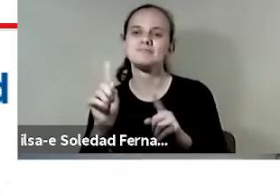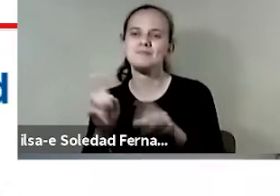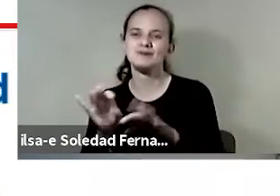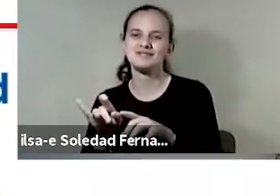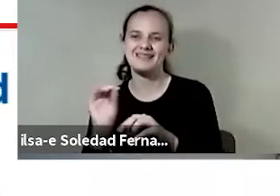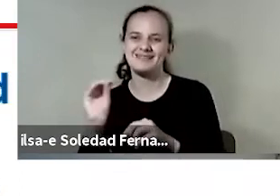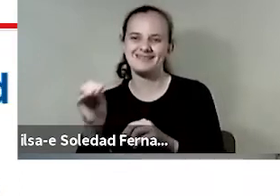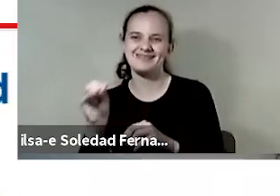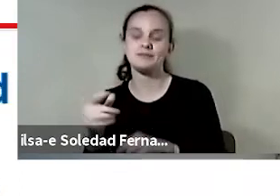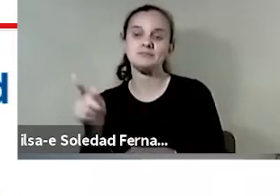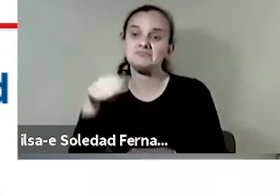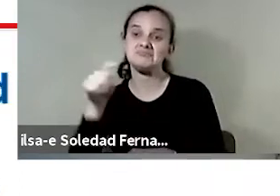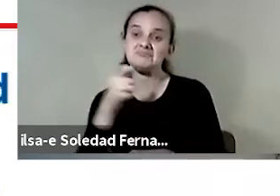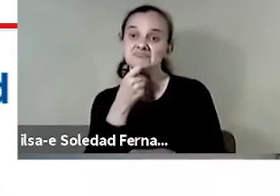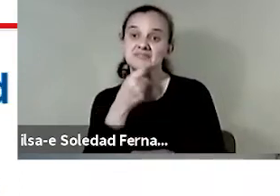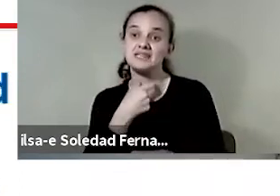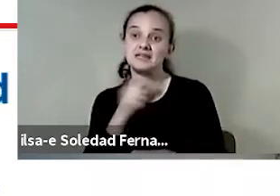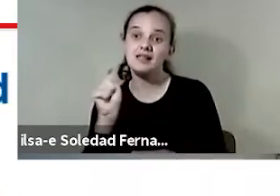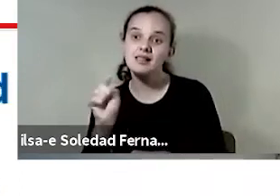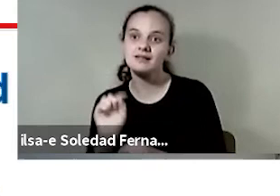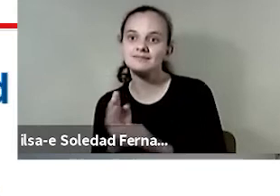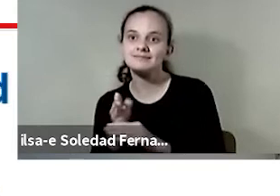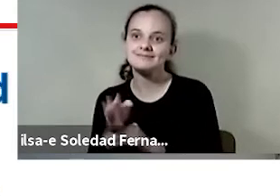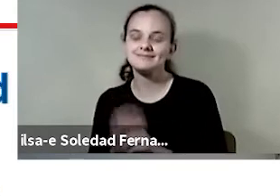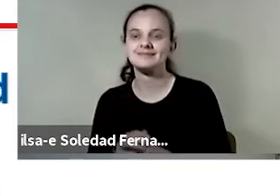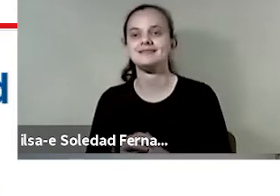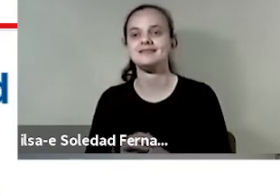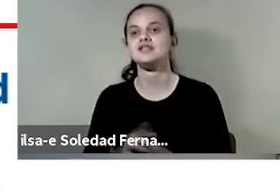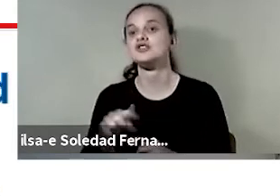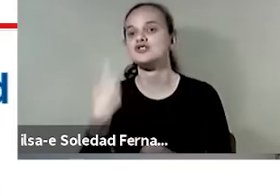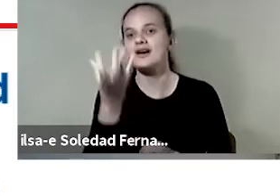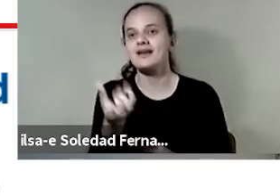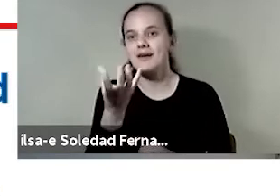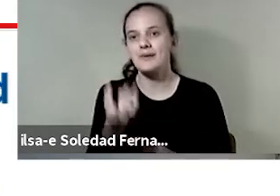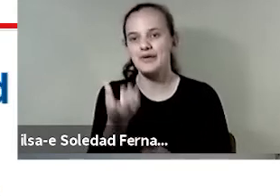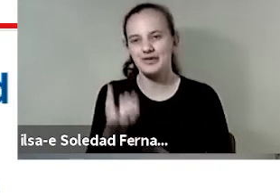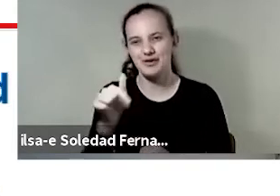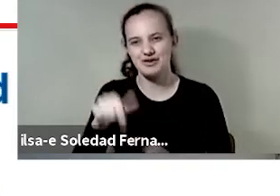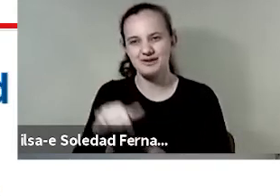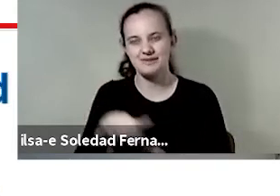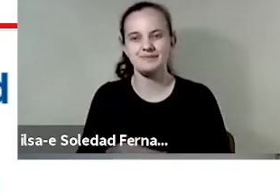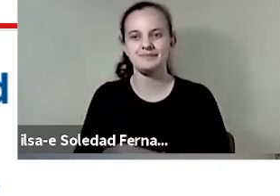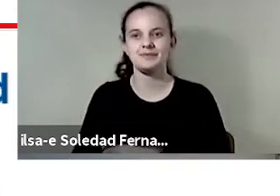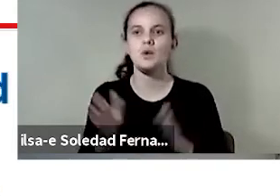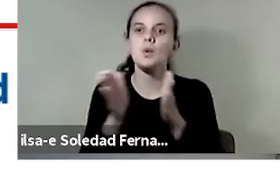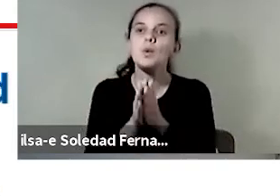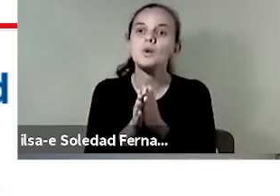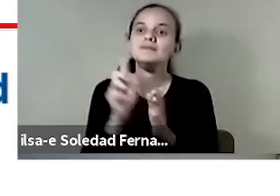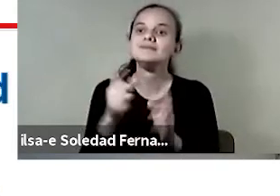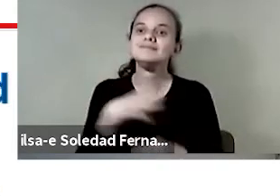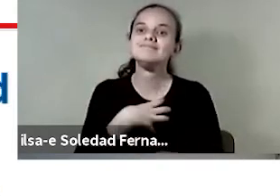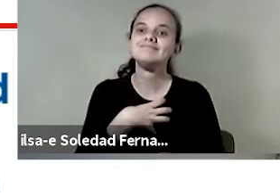Eso es lo que estamos viendo ahora. Ahí le pegué en el chat al link, por si quieren entrar, pero igual si quieren lo que pueden